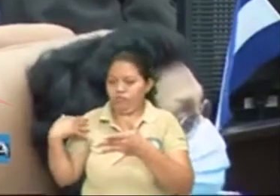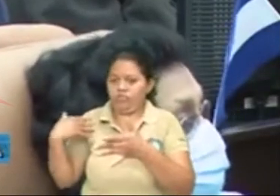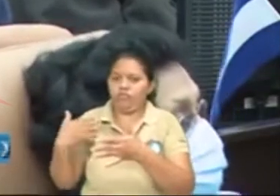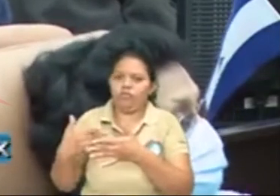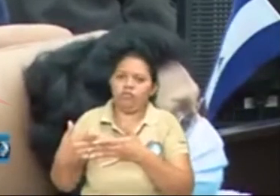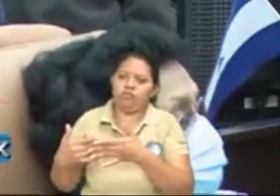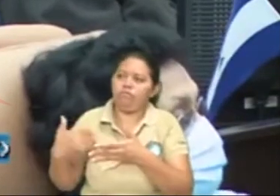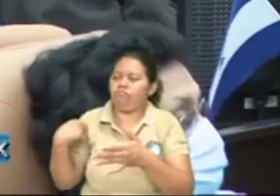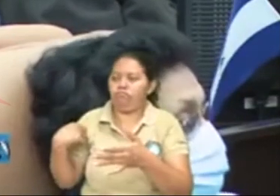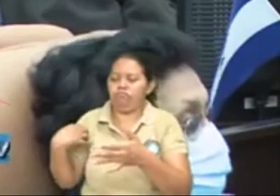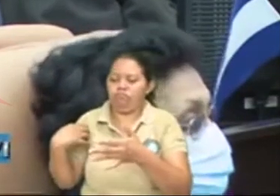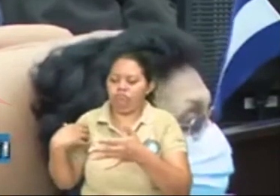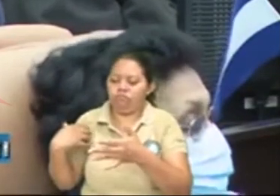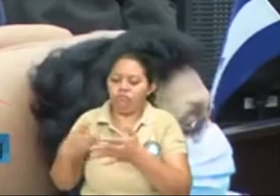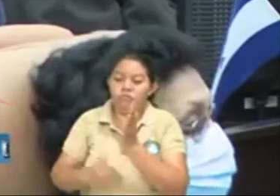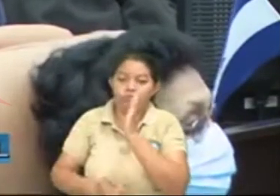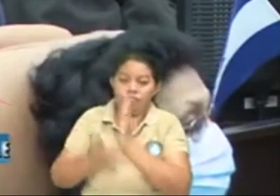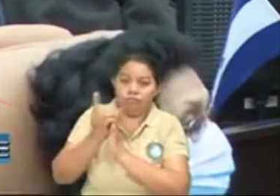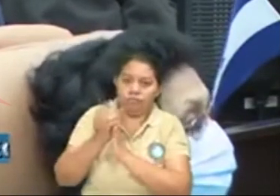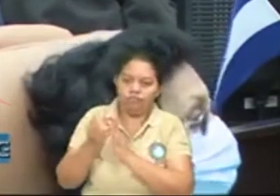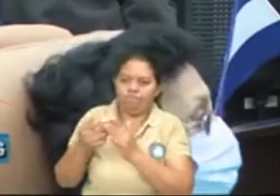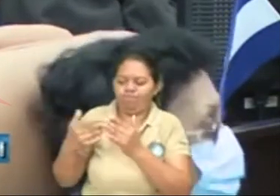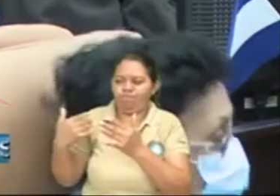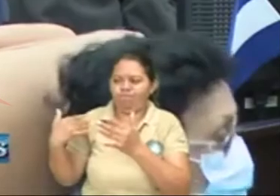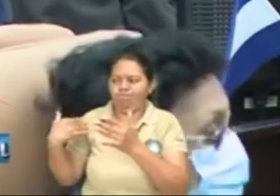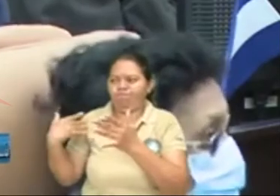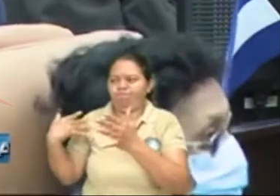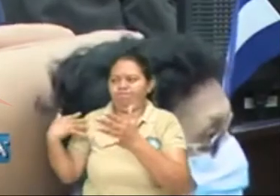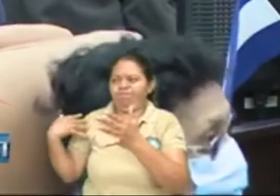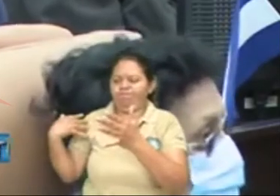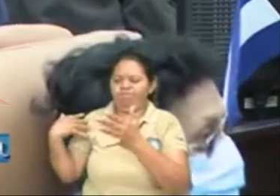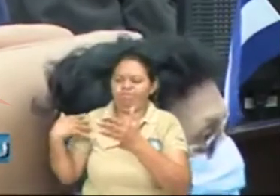los índices de desarrollo humano y el